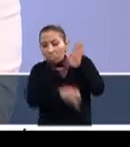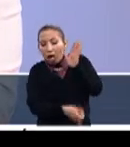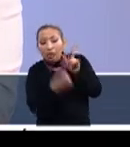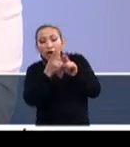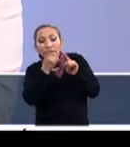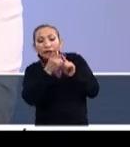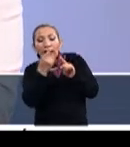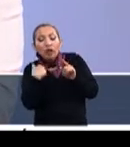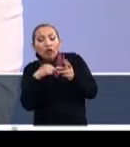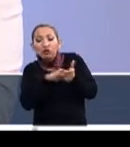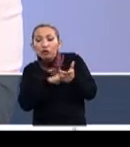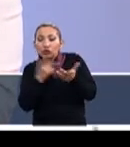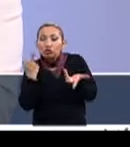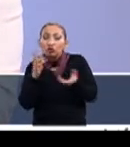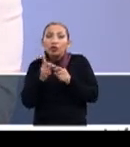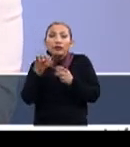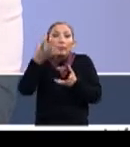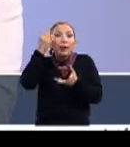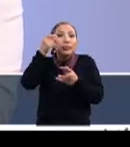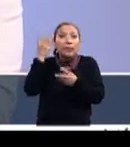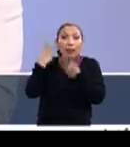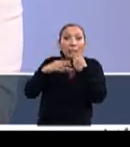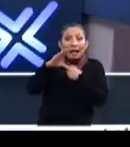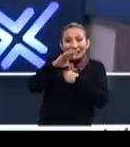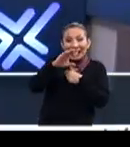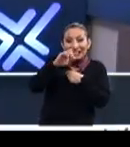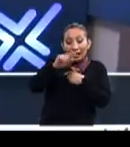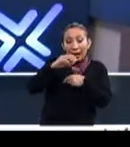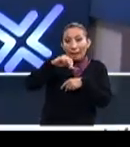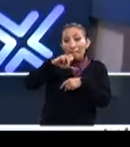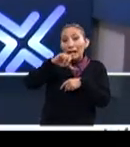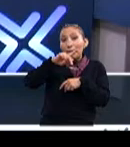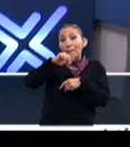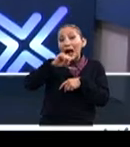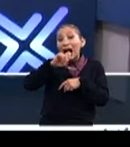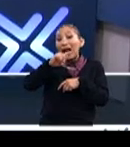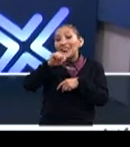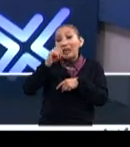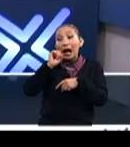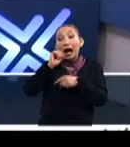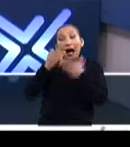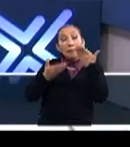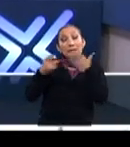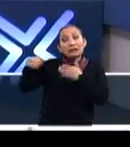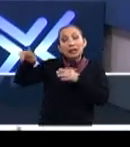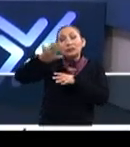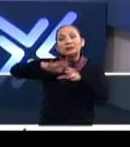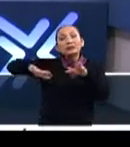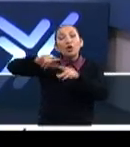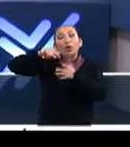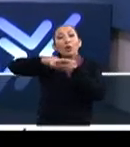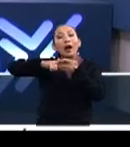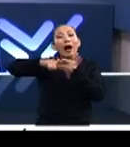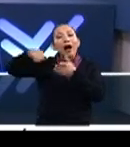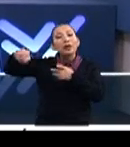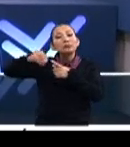dónde estamos ubicados. Nosotros venimos del CECIT de Milpa Alta y a veces esas situaciones demográficas